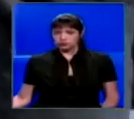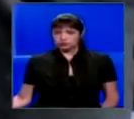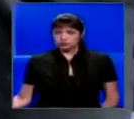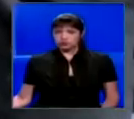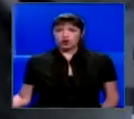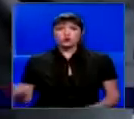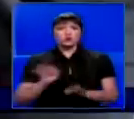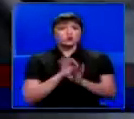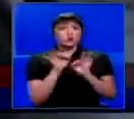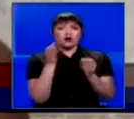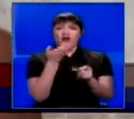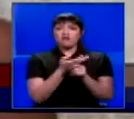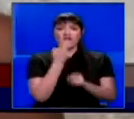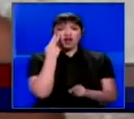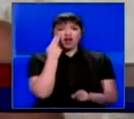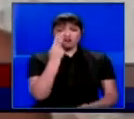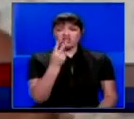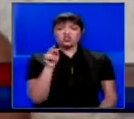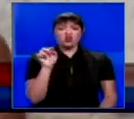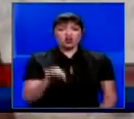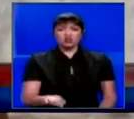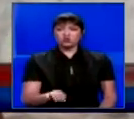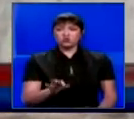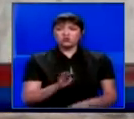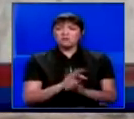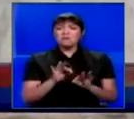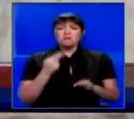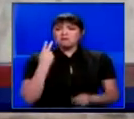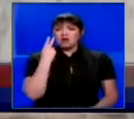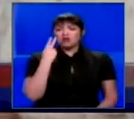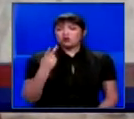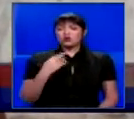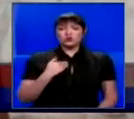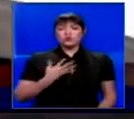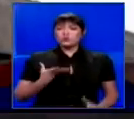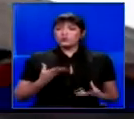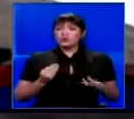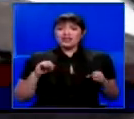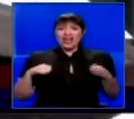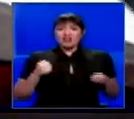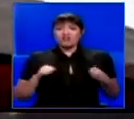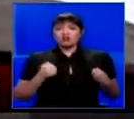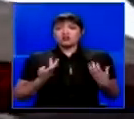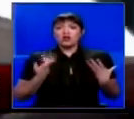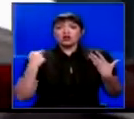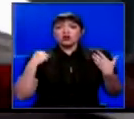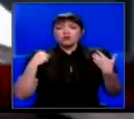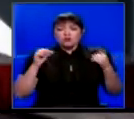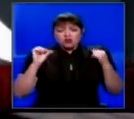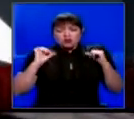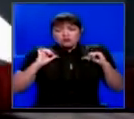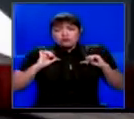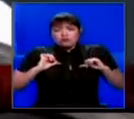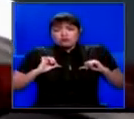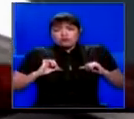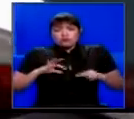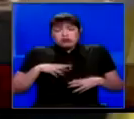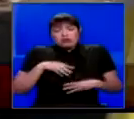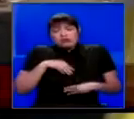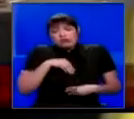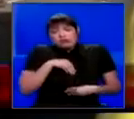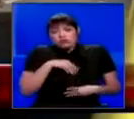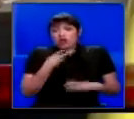Nunca había visto una cosa así tan terrible, me dijo, pero estoy súper nerviosa. Con una desnutrición evidente fue hallado este hombre de